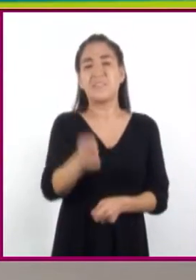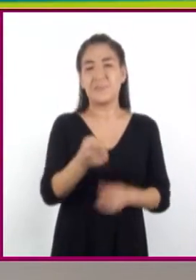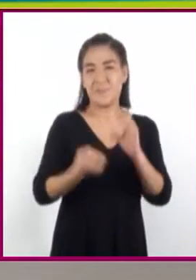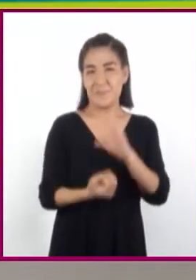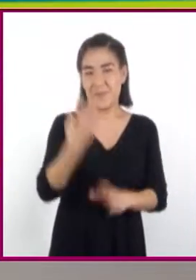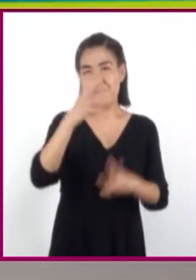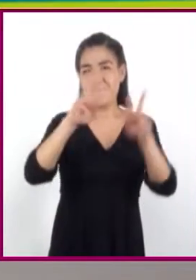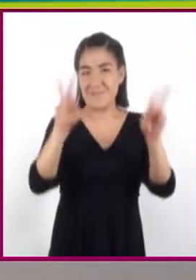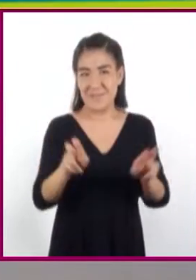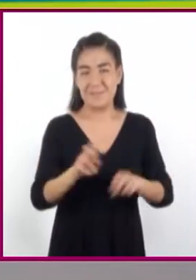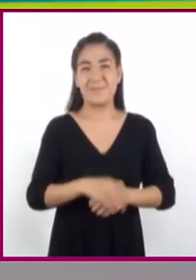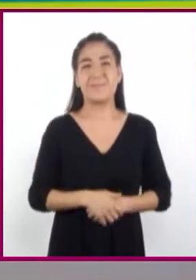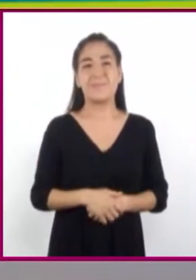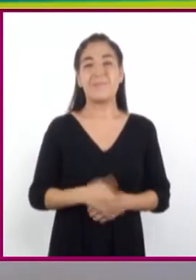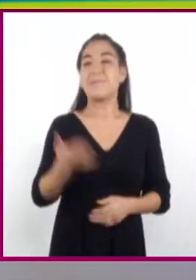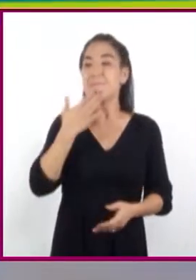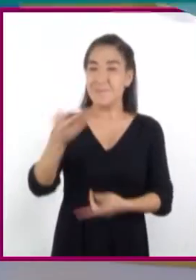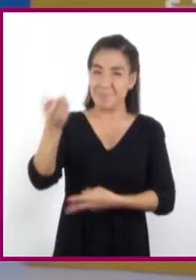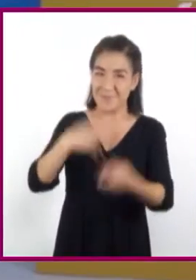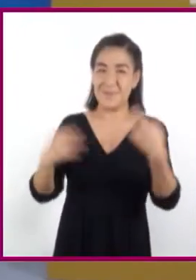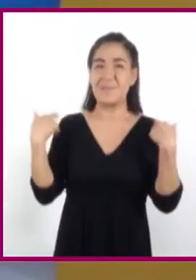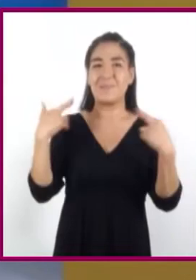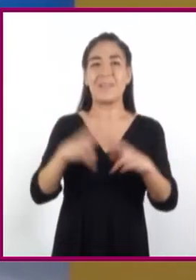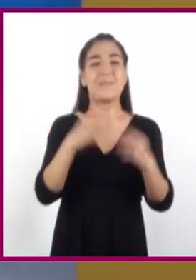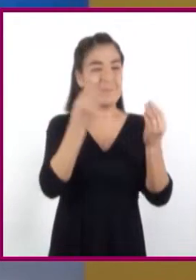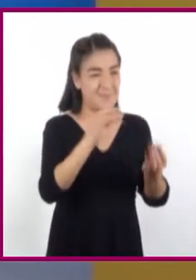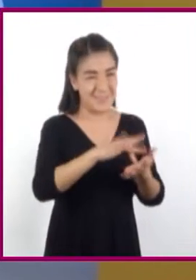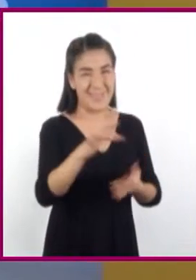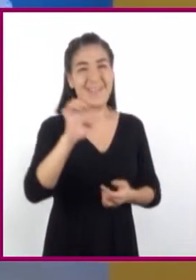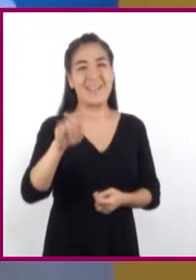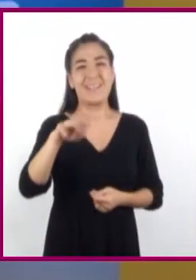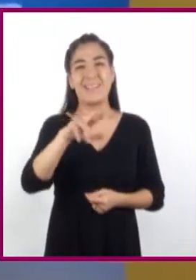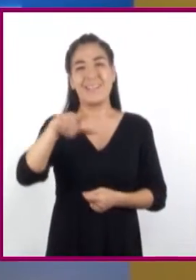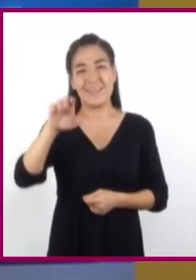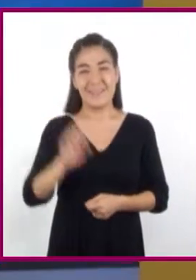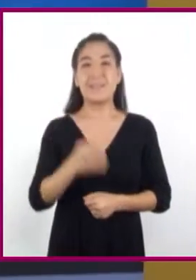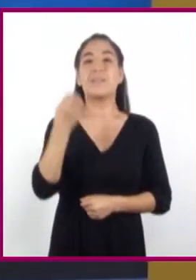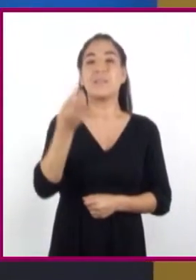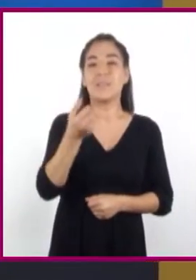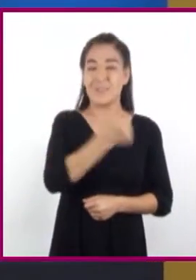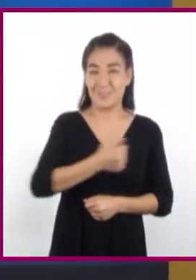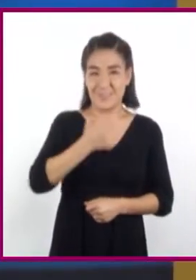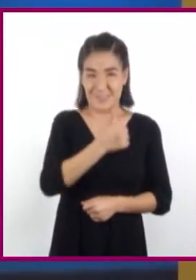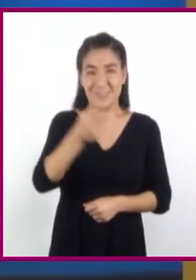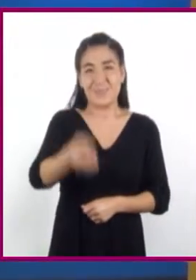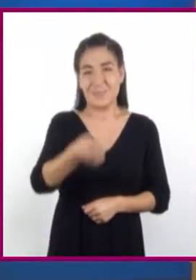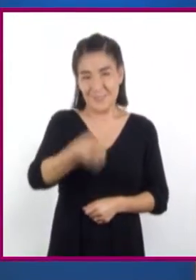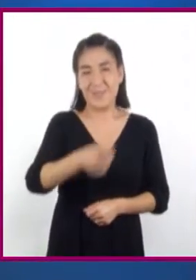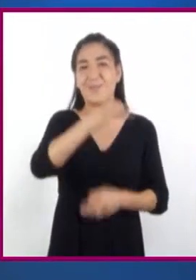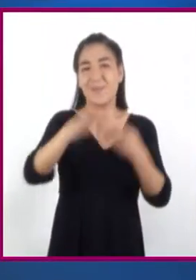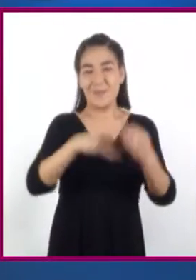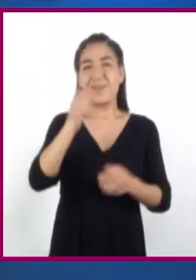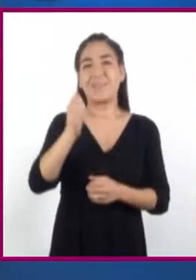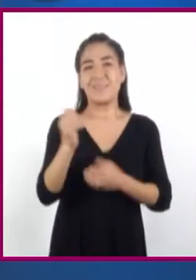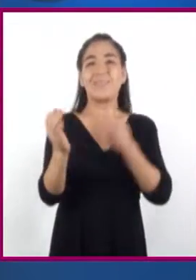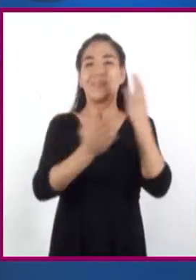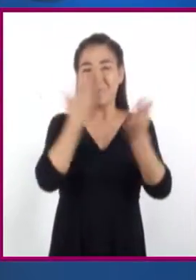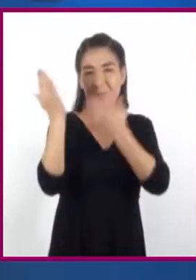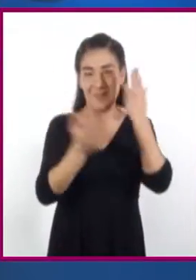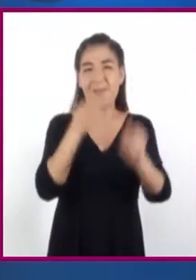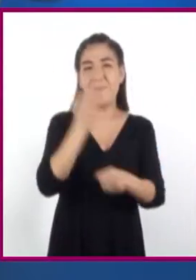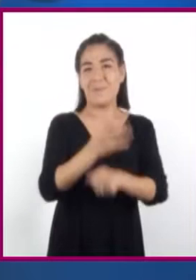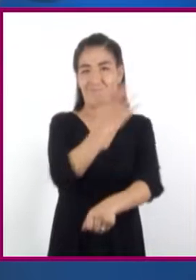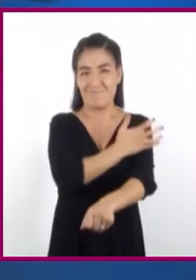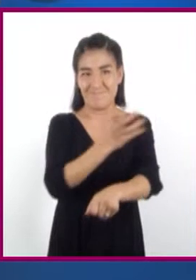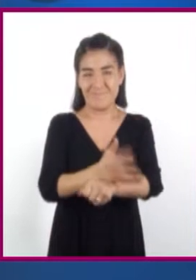nuevo tema. ¡Bienvenido, maestro! Muchas gracias, Enrique. Un saludo a todas y todos nuestros estudiantes que nos acompañan en esta